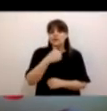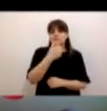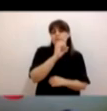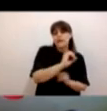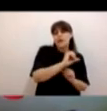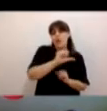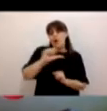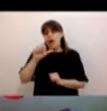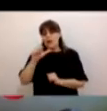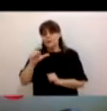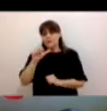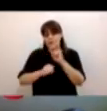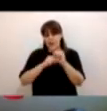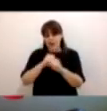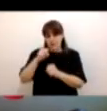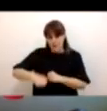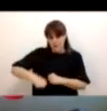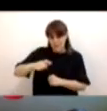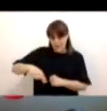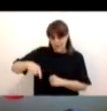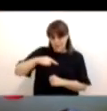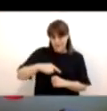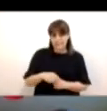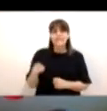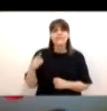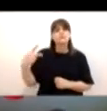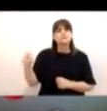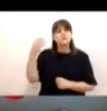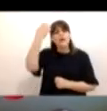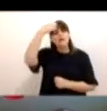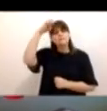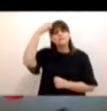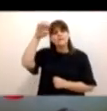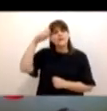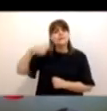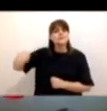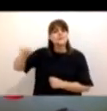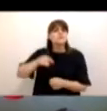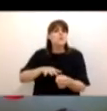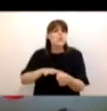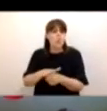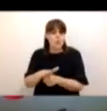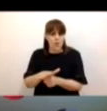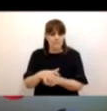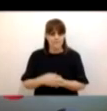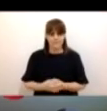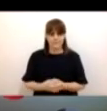en la que están viviendo la crianza si ponen la que sí